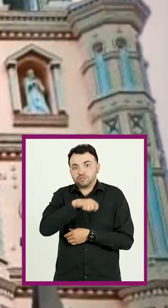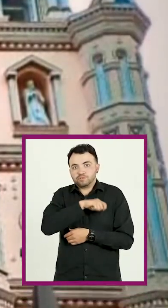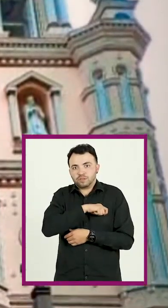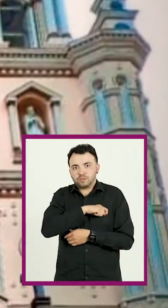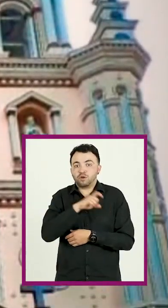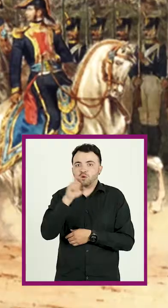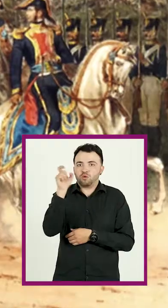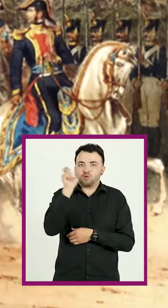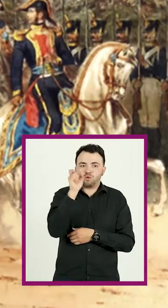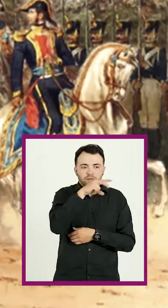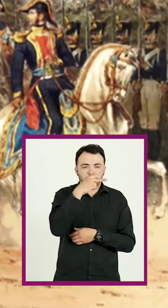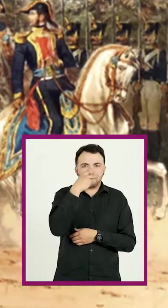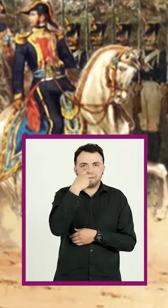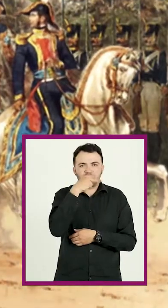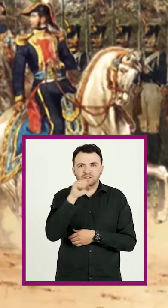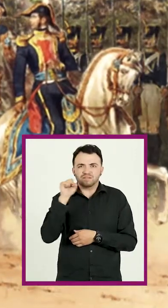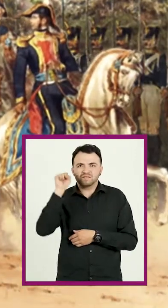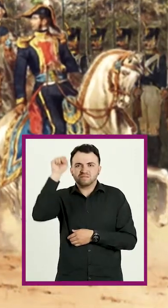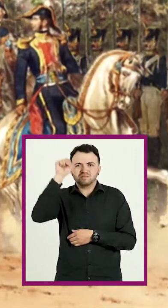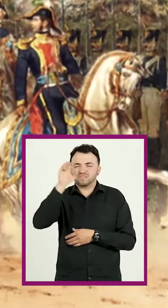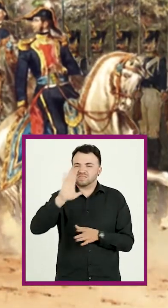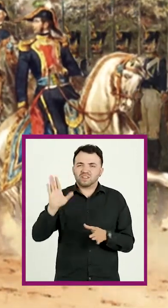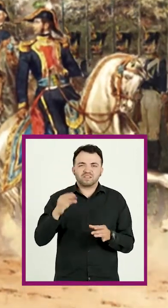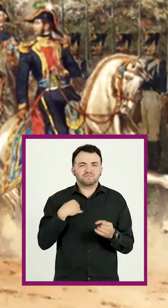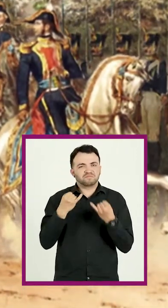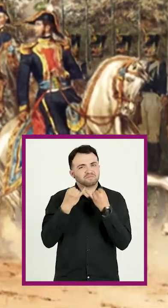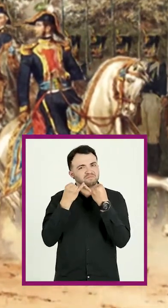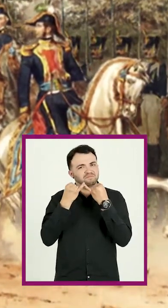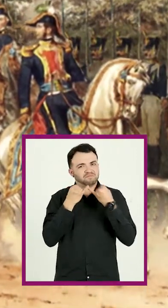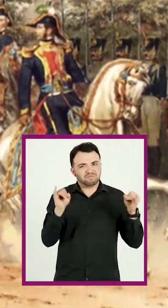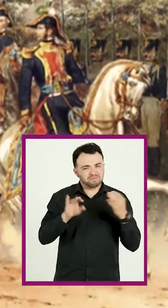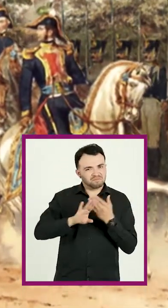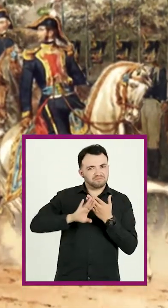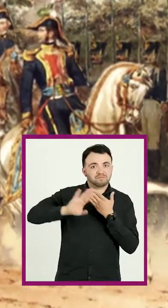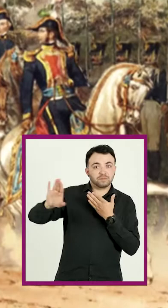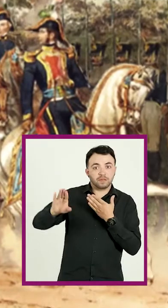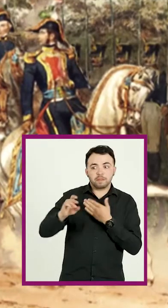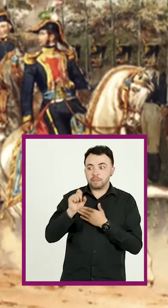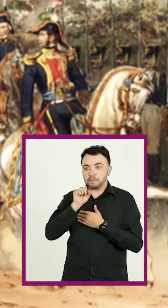su independencia, los insurgentes guatemaltecos lograron